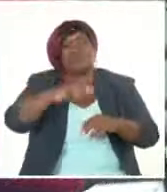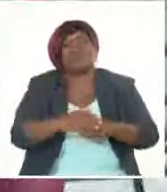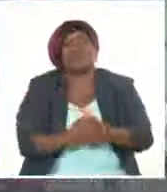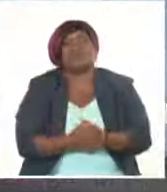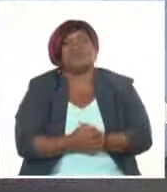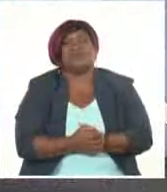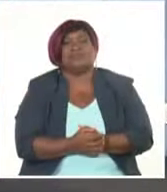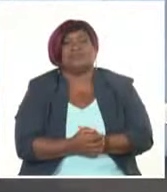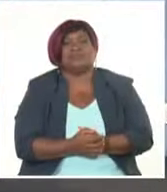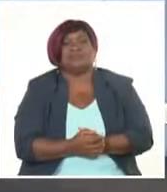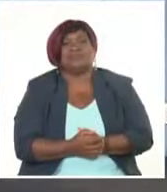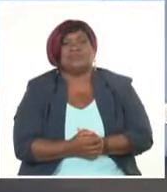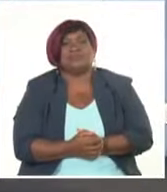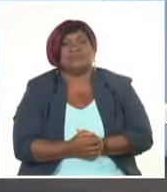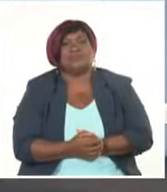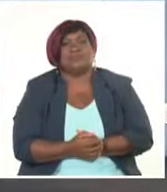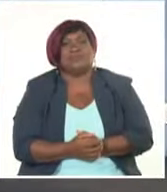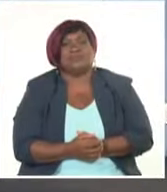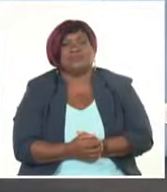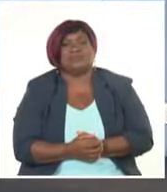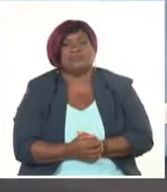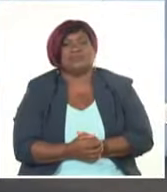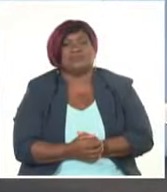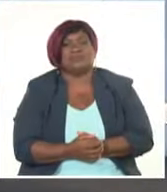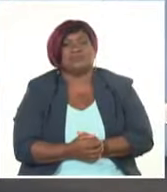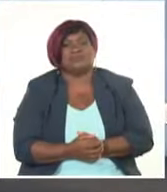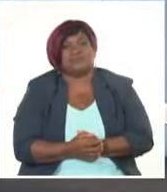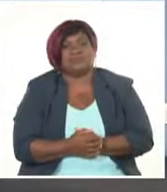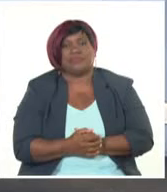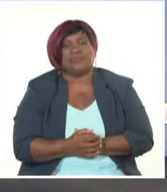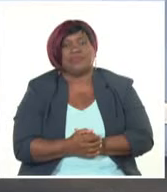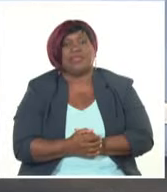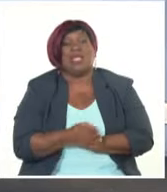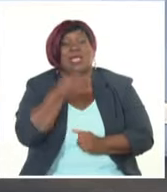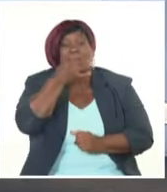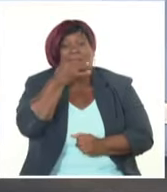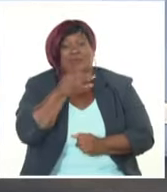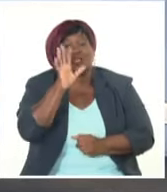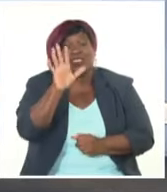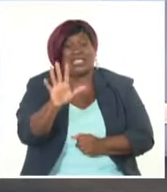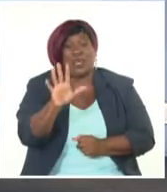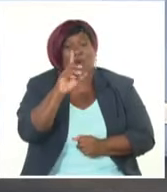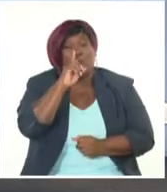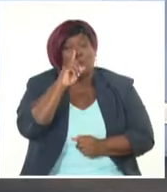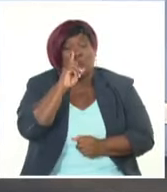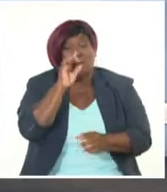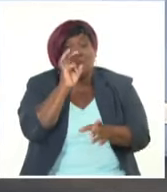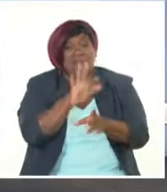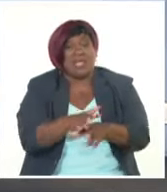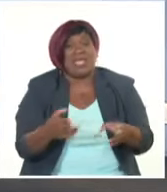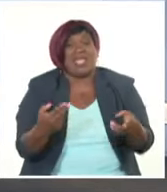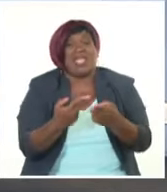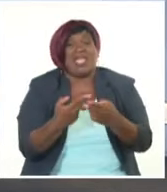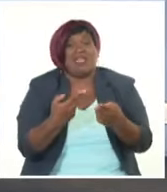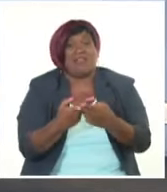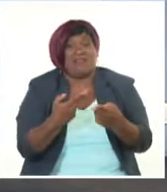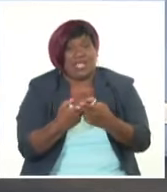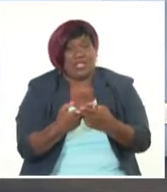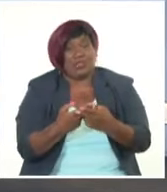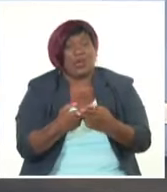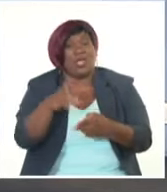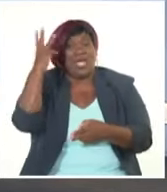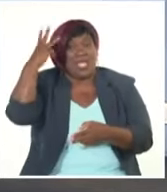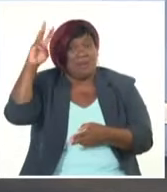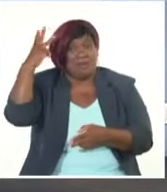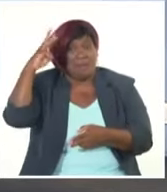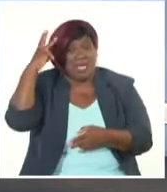Noticias. Y al cierre informamos que el 5 de noviembre comenzará el campeonato Centro Básquet Femenino en México, donde